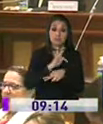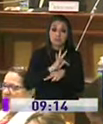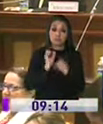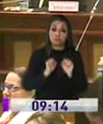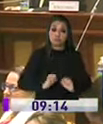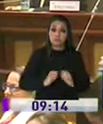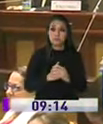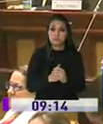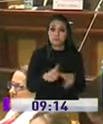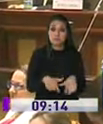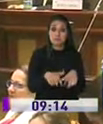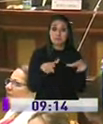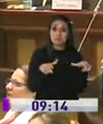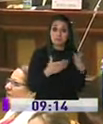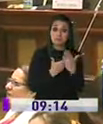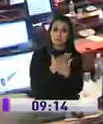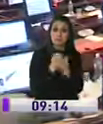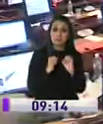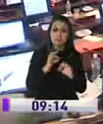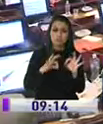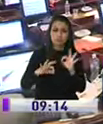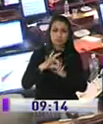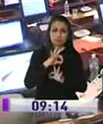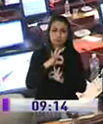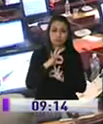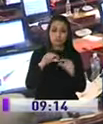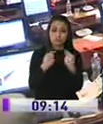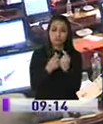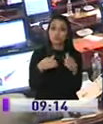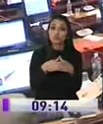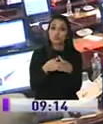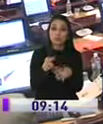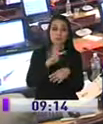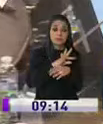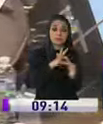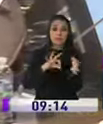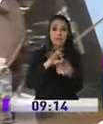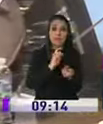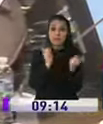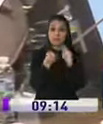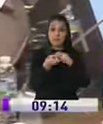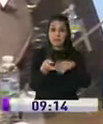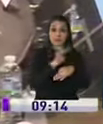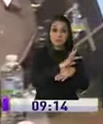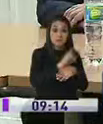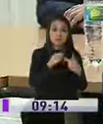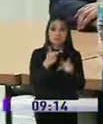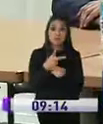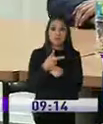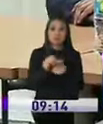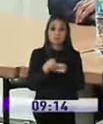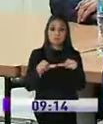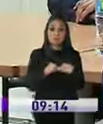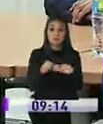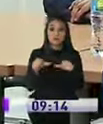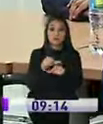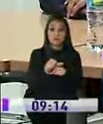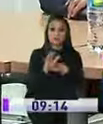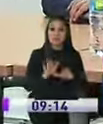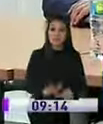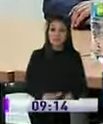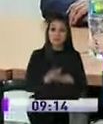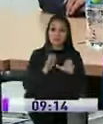esta nueva mayoría podría incluir el reacomodo de las fuerzas al interior de la Asamblea, en el Pleno y en el CAL. Así las cosas, el futuro